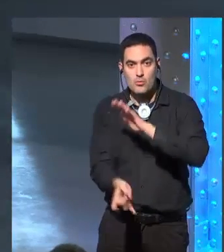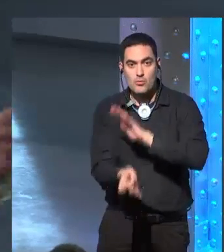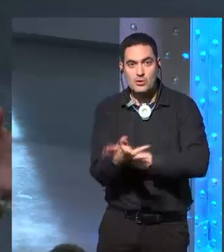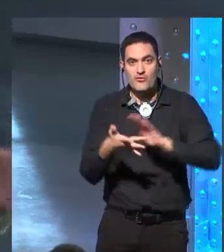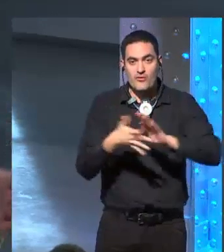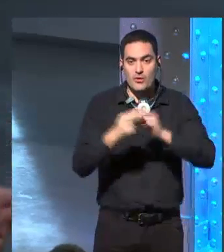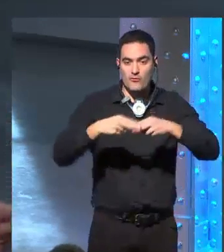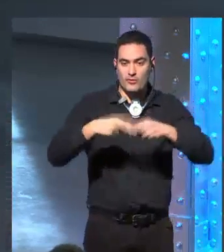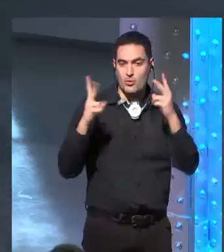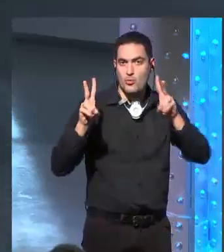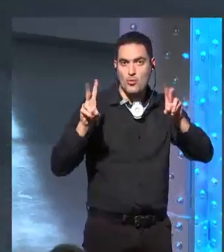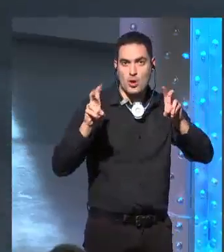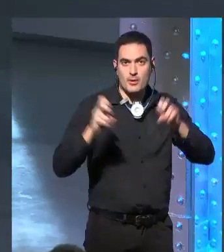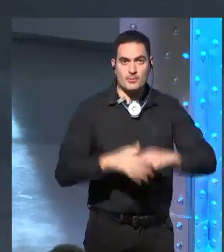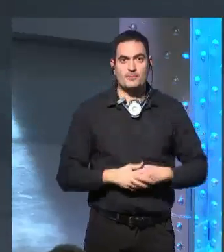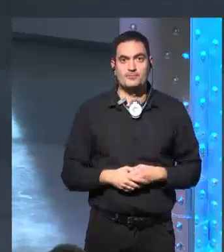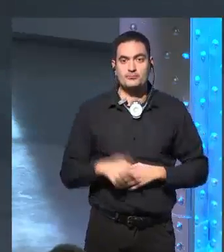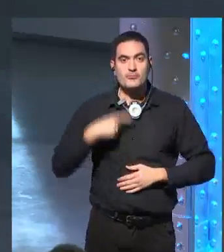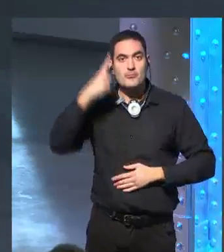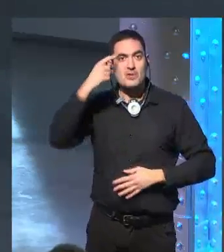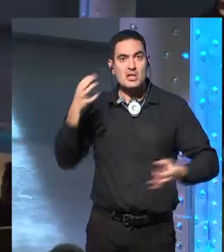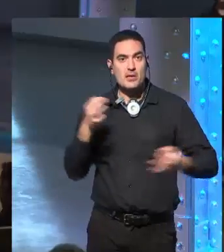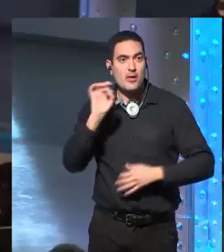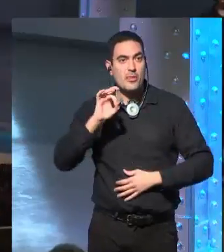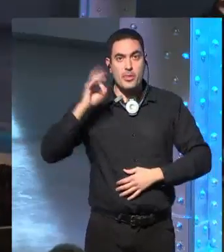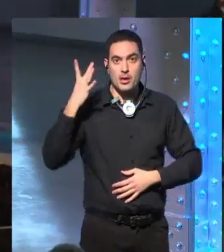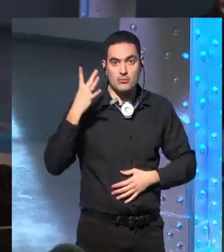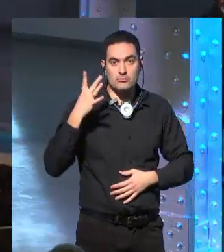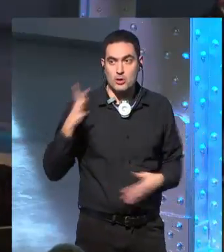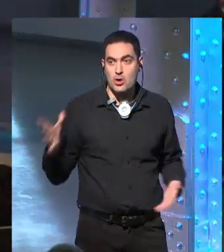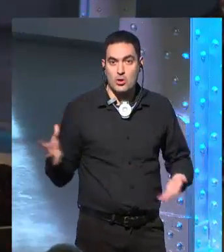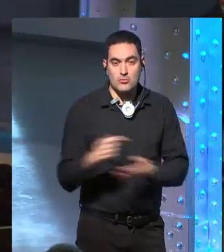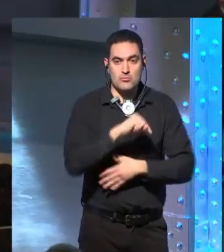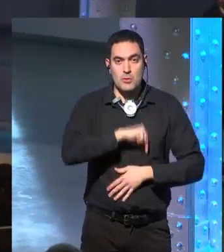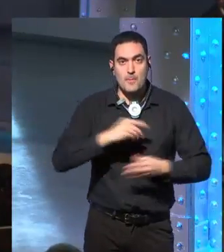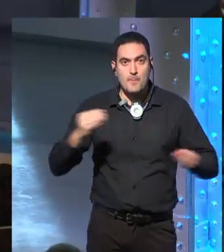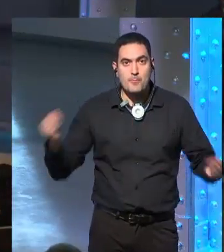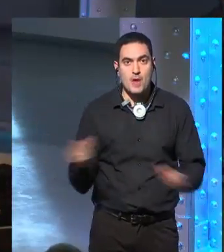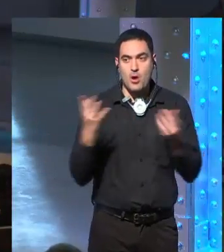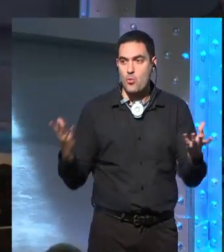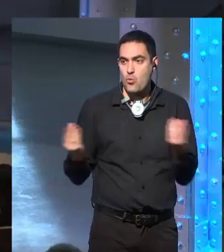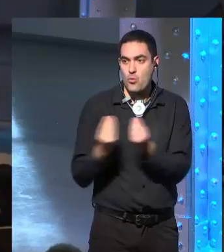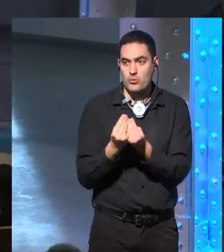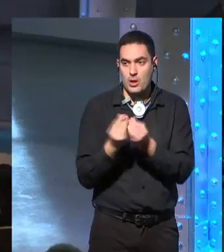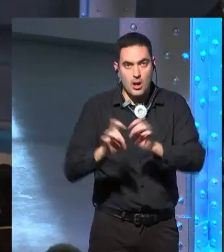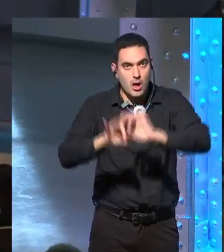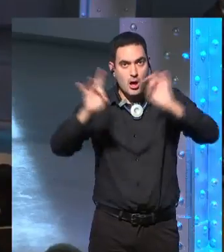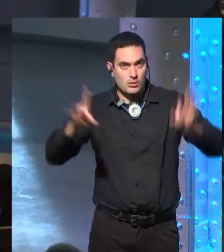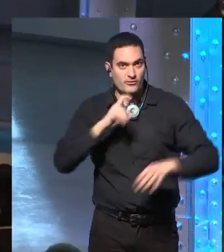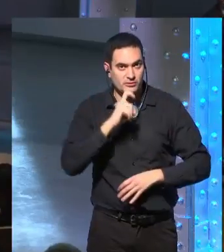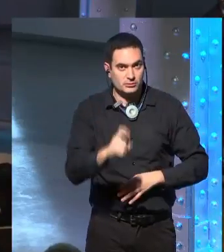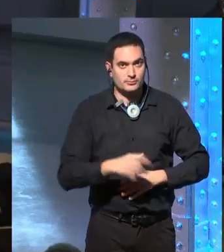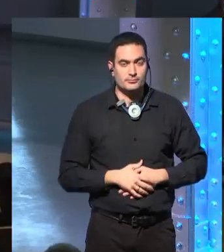una nueva frontera. Y creo que la idea de que somos mejores juntos es clara.